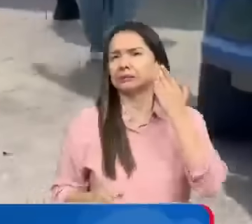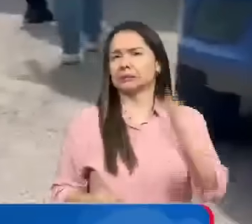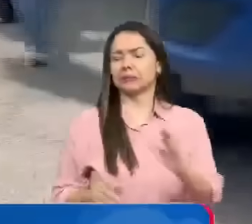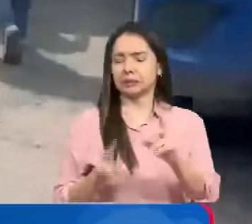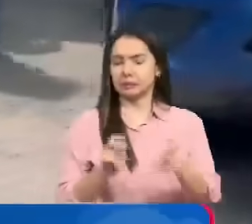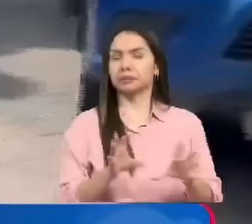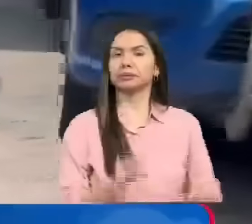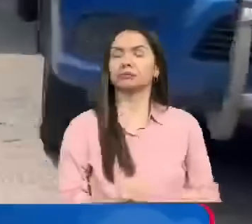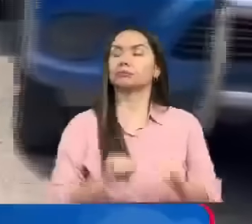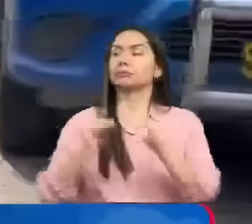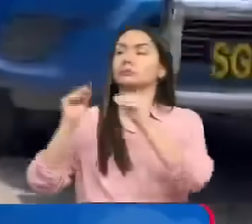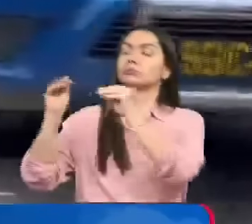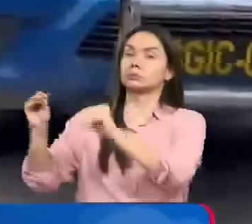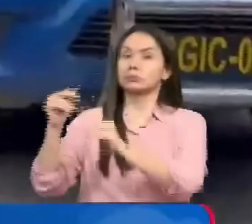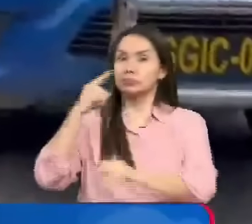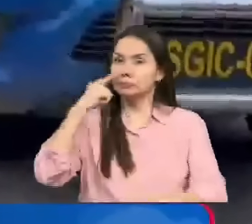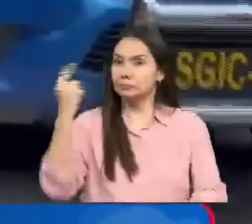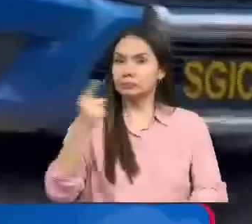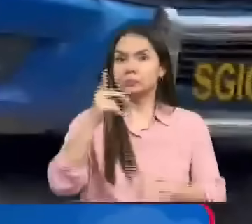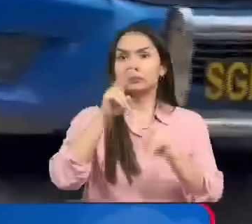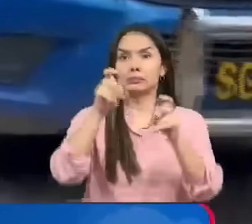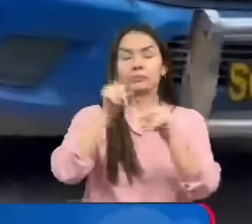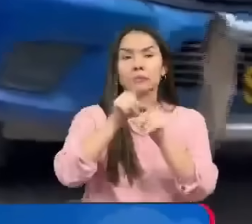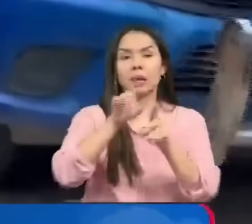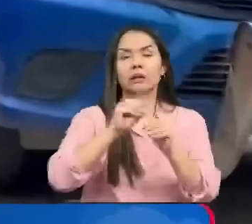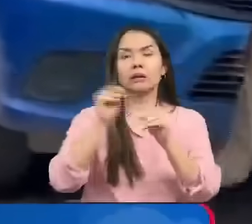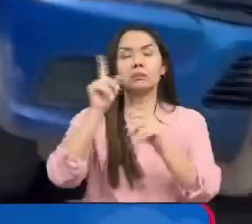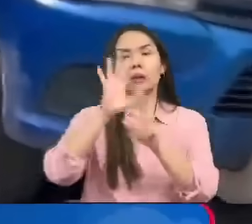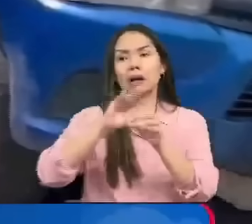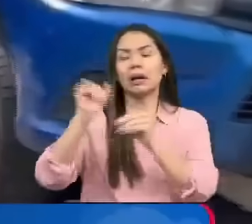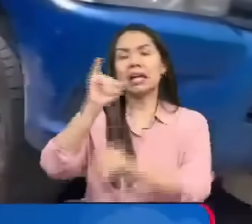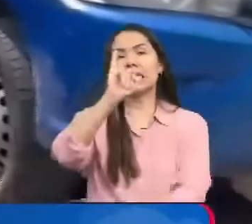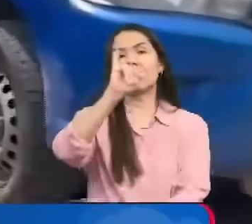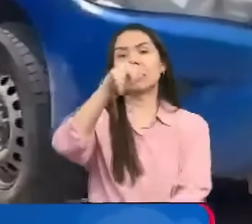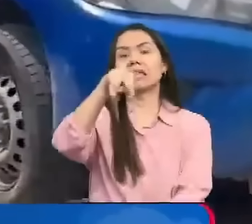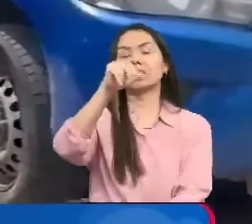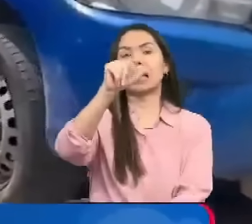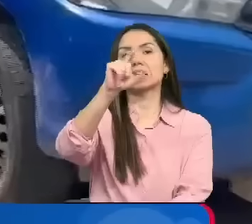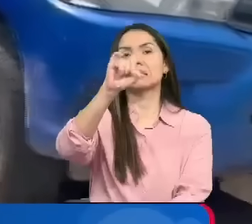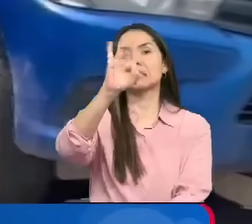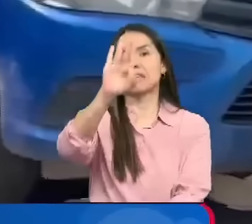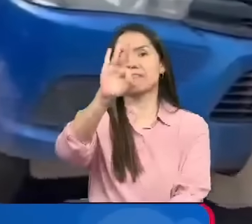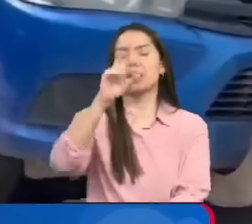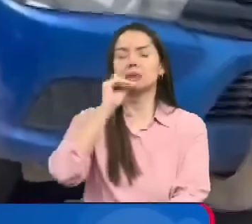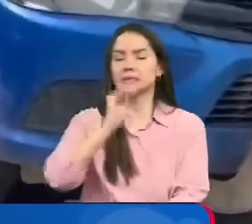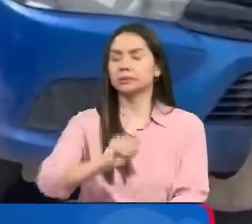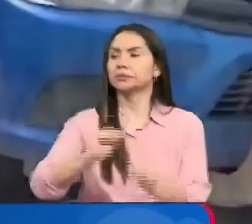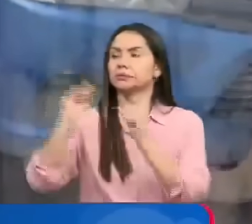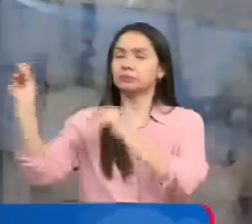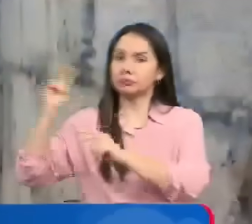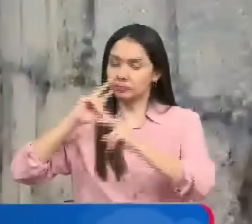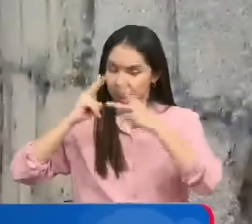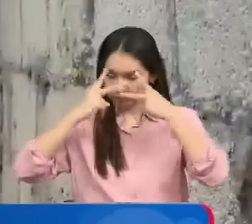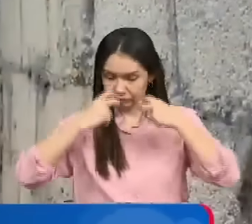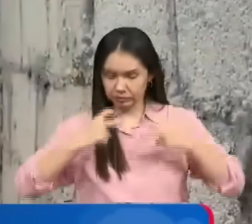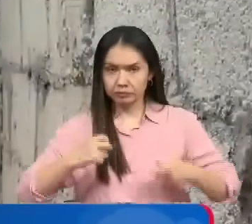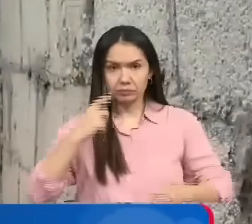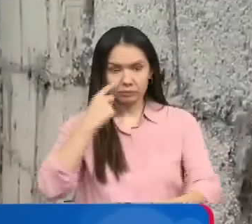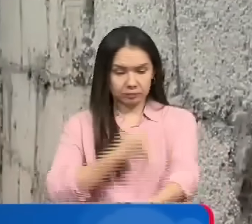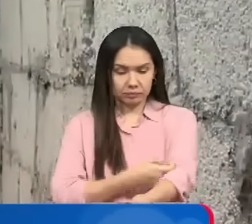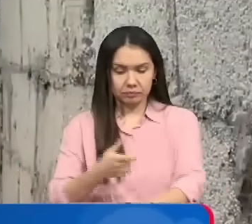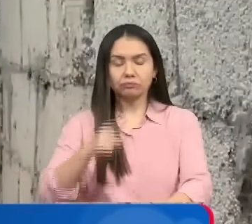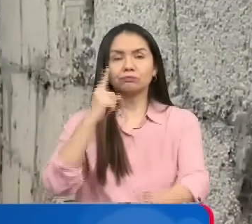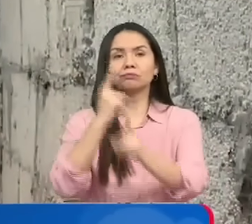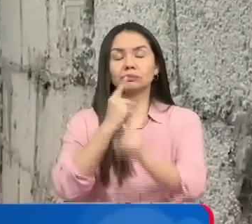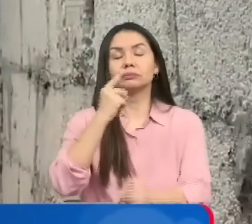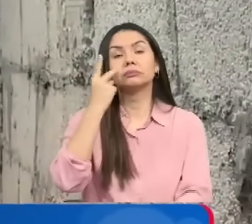Chocó. Sin embargo, el cadáver ha sido remitido al Instituto Nacional de Ciencias Forenses, quienes a través de las pericias correspondientes lograrán establecer